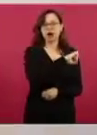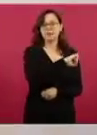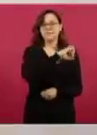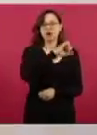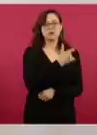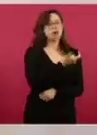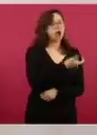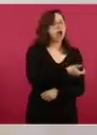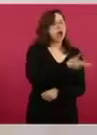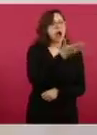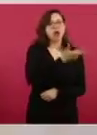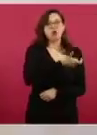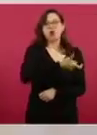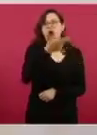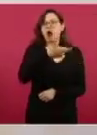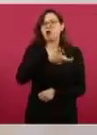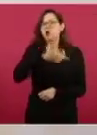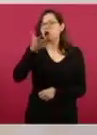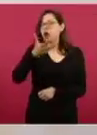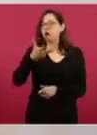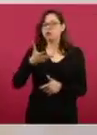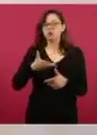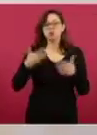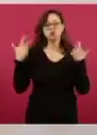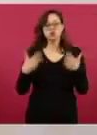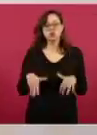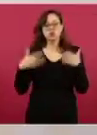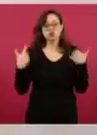Ahora están yendo a cargar